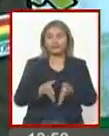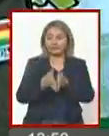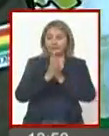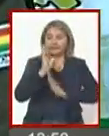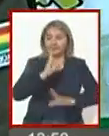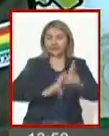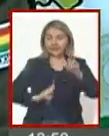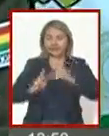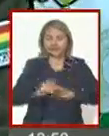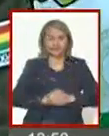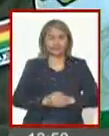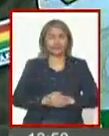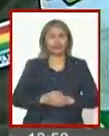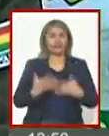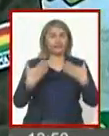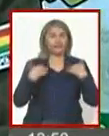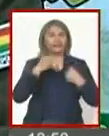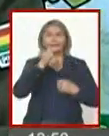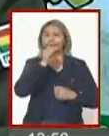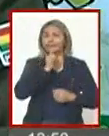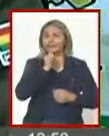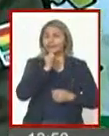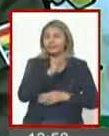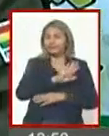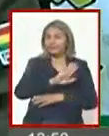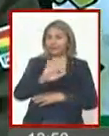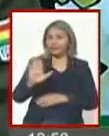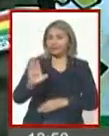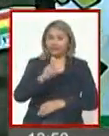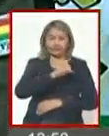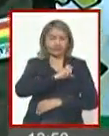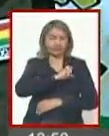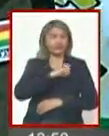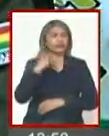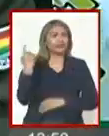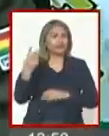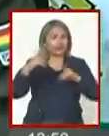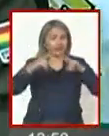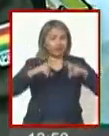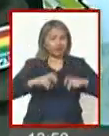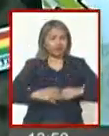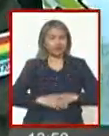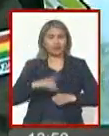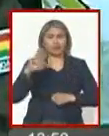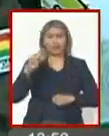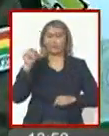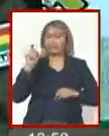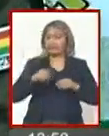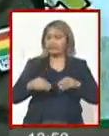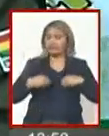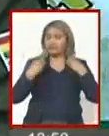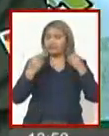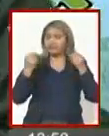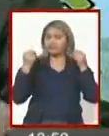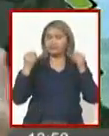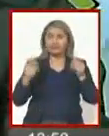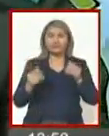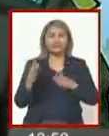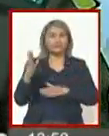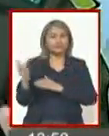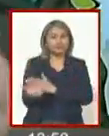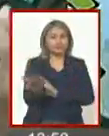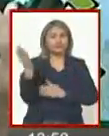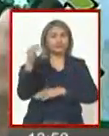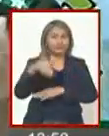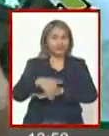pido a la población es un poquito de paciencia. La policía siempre investiga, no se puede dar resultados de la noche a la mañana, eso